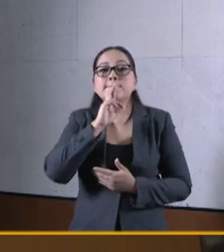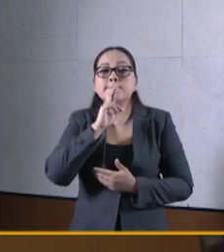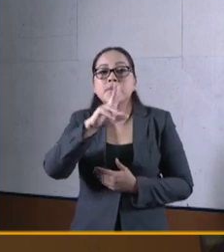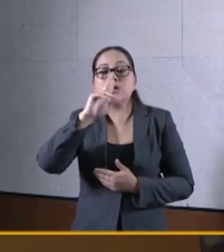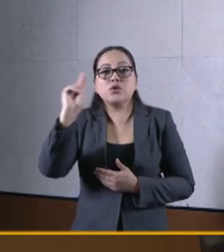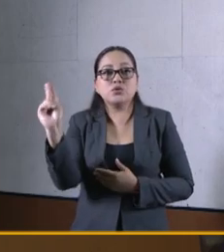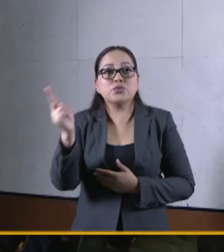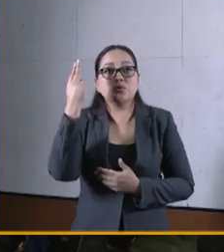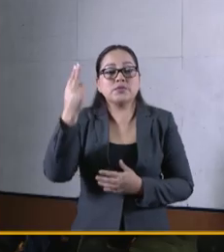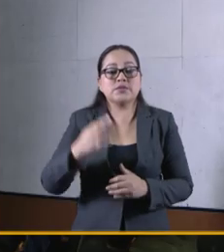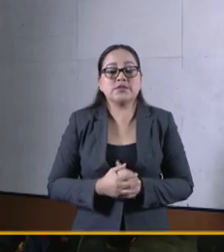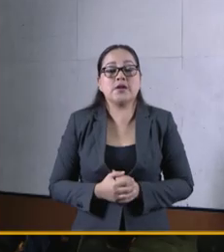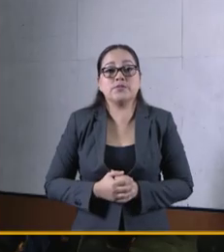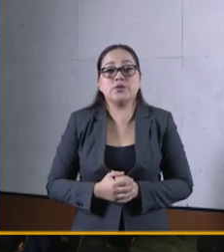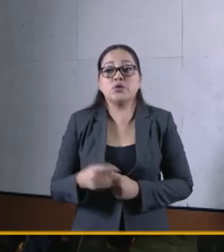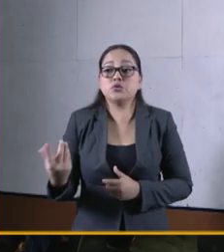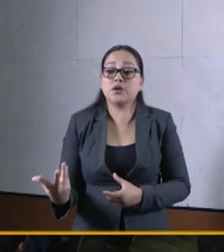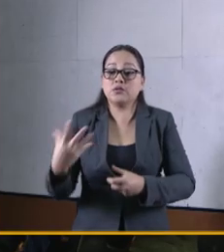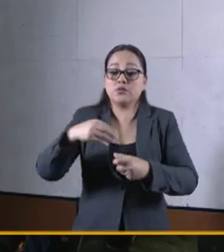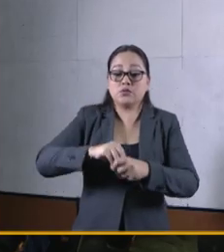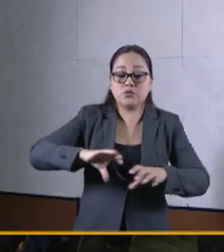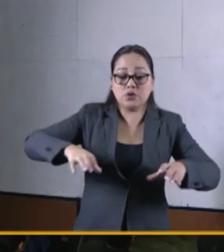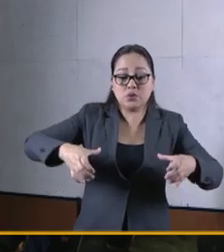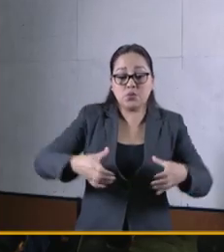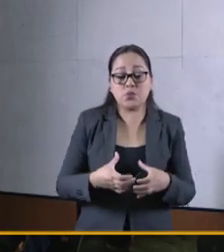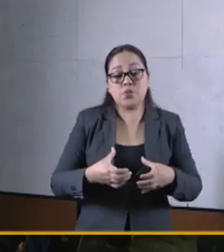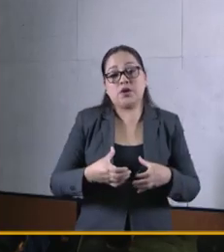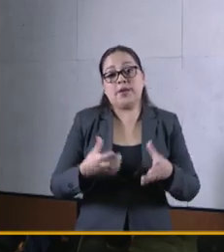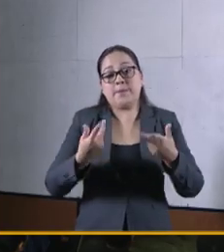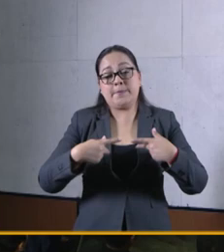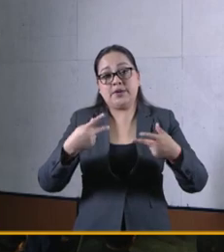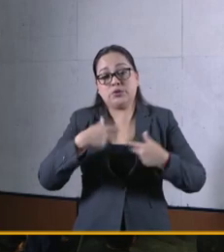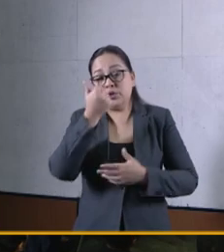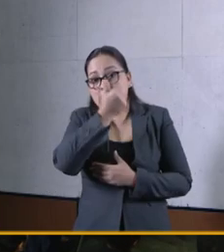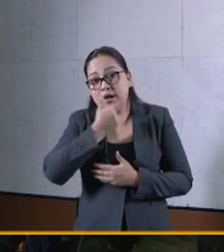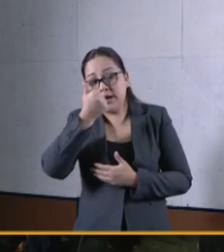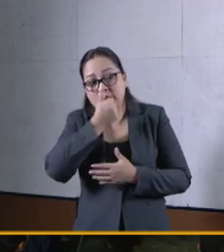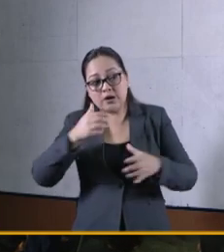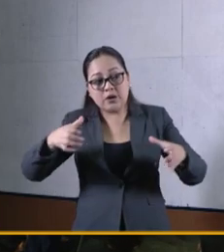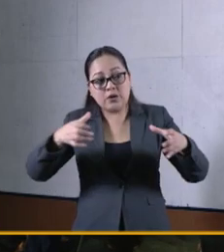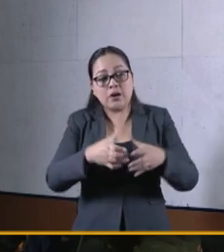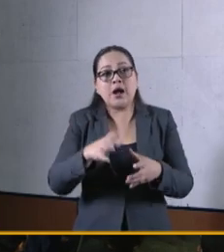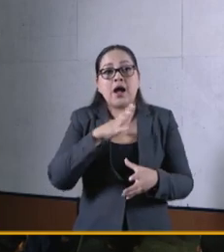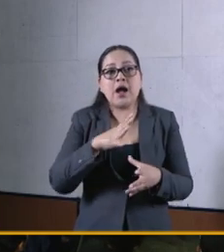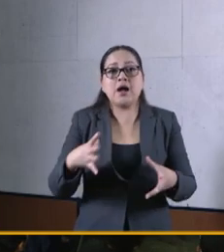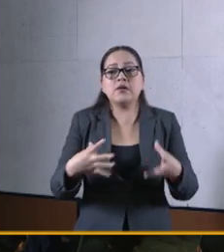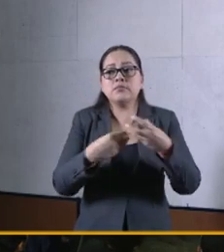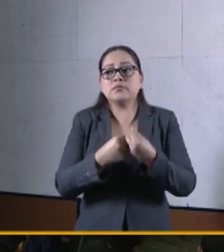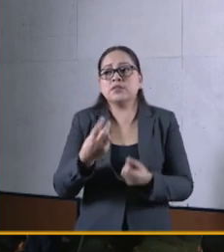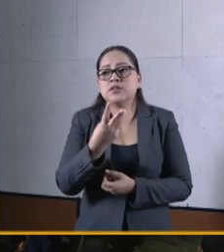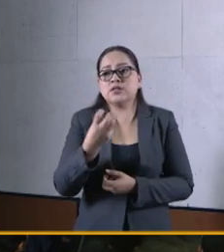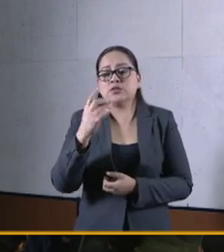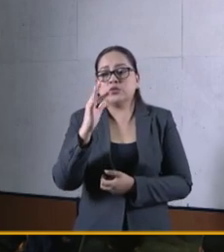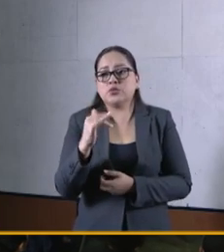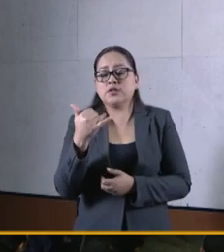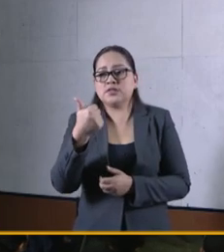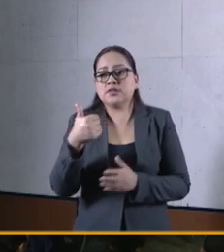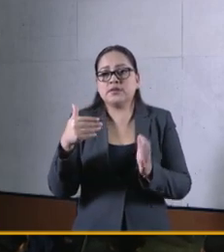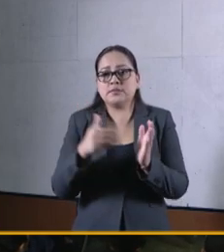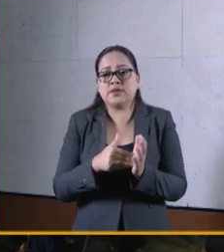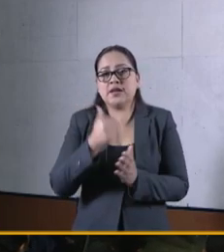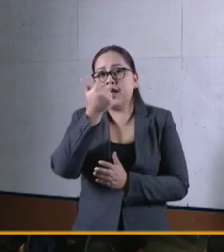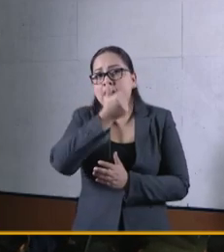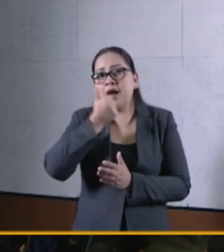integrará ustedes a una comunidad escolar que ya asciende a más de 356 mil estudiantes